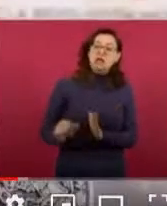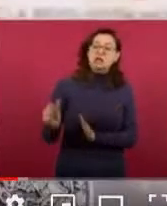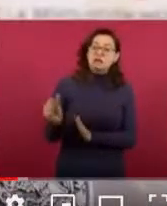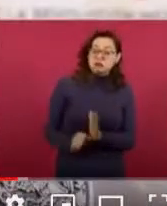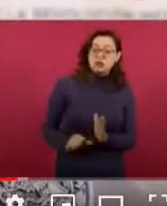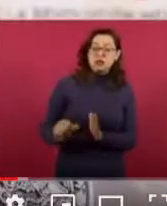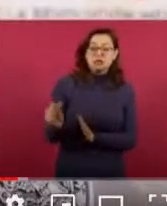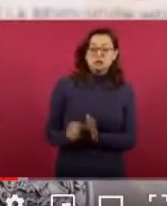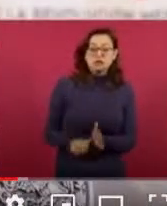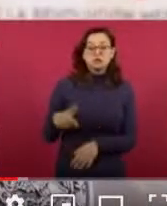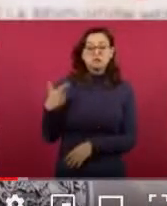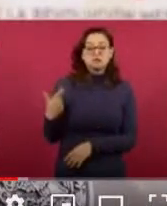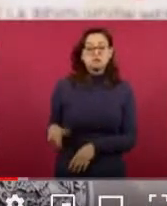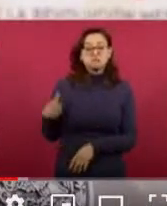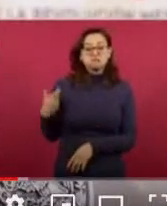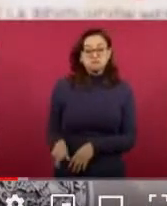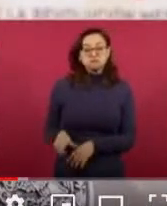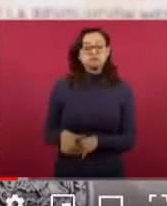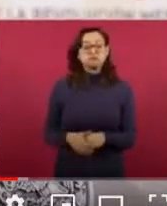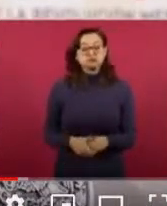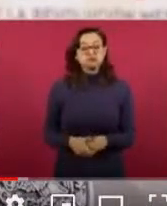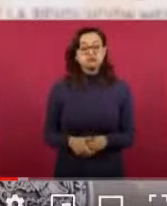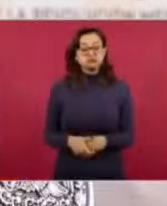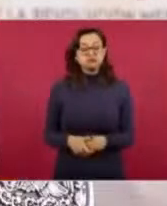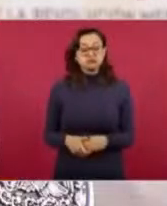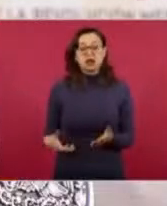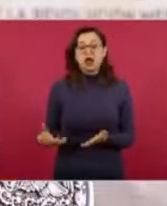y la mayoría